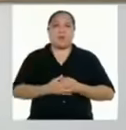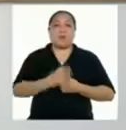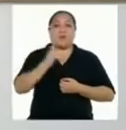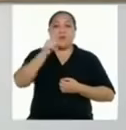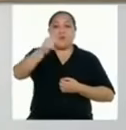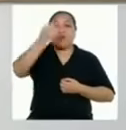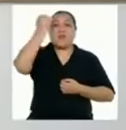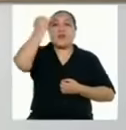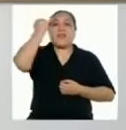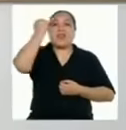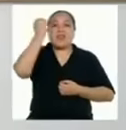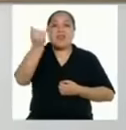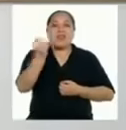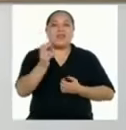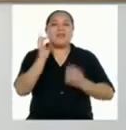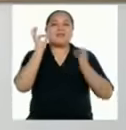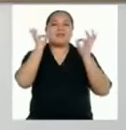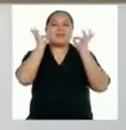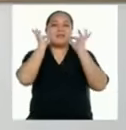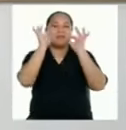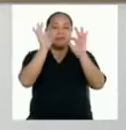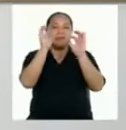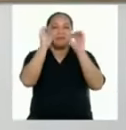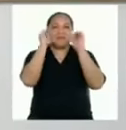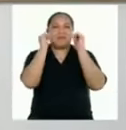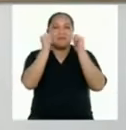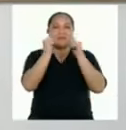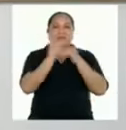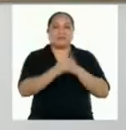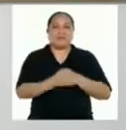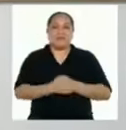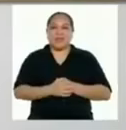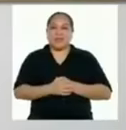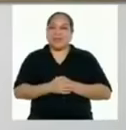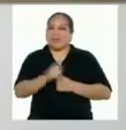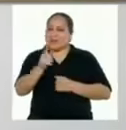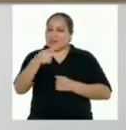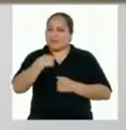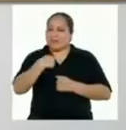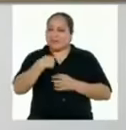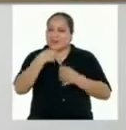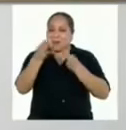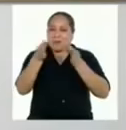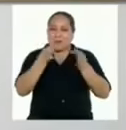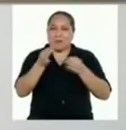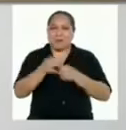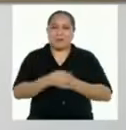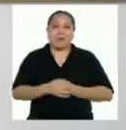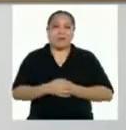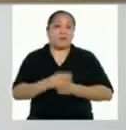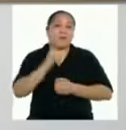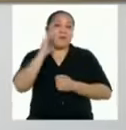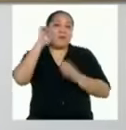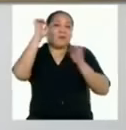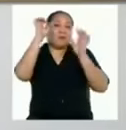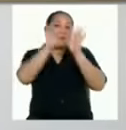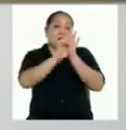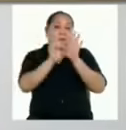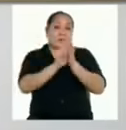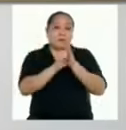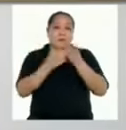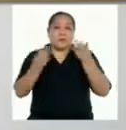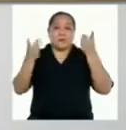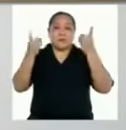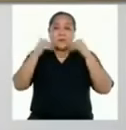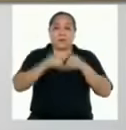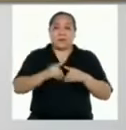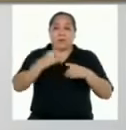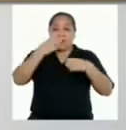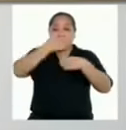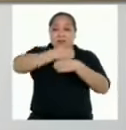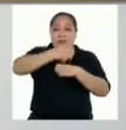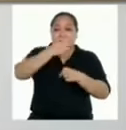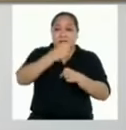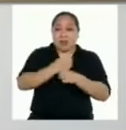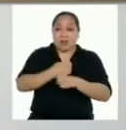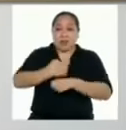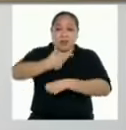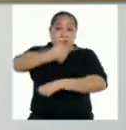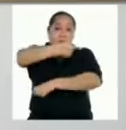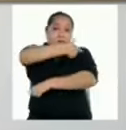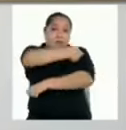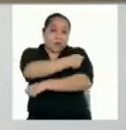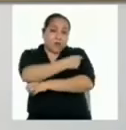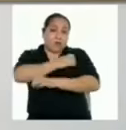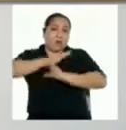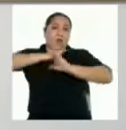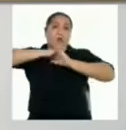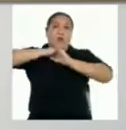Tu iniciativa es buenísima. Déjame explicarte. Por ejemplo, cuando se está creando la